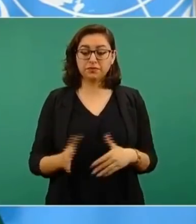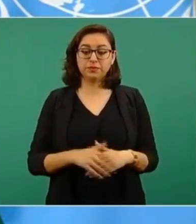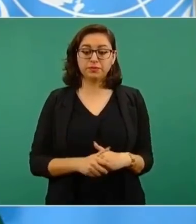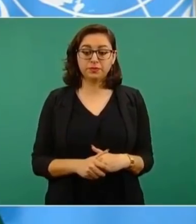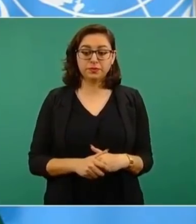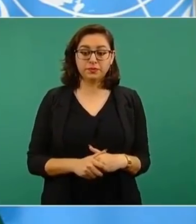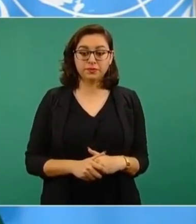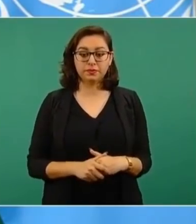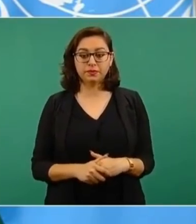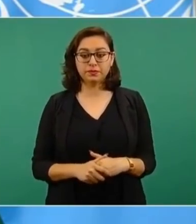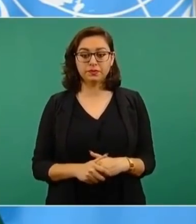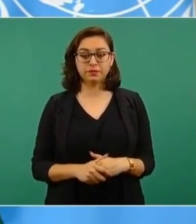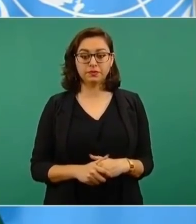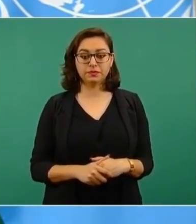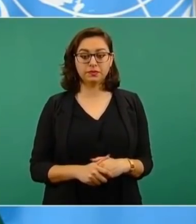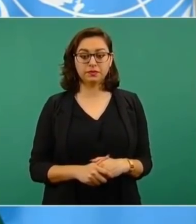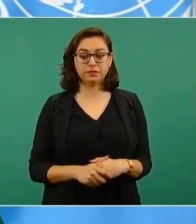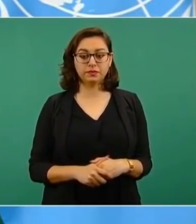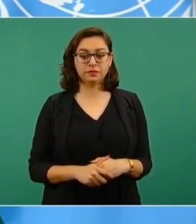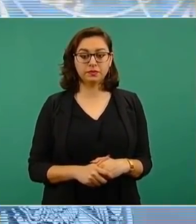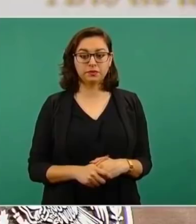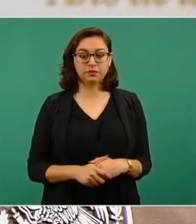Imagínense lo que hubiese sucedido